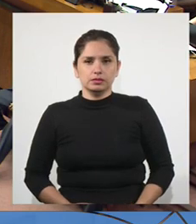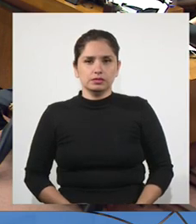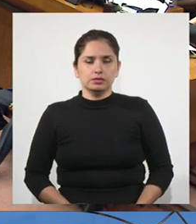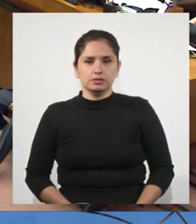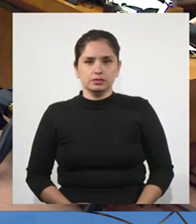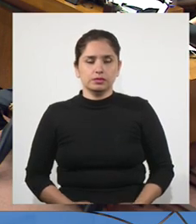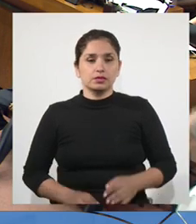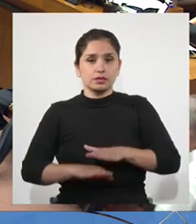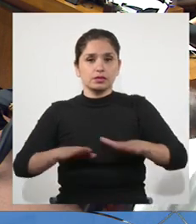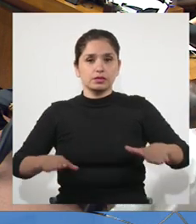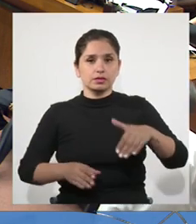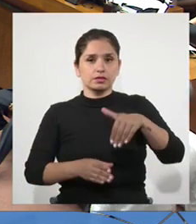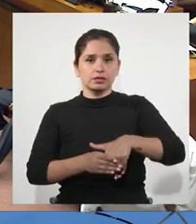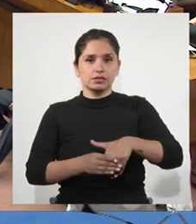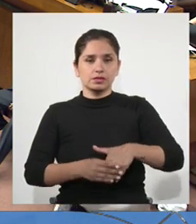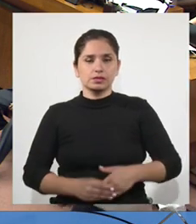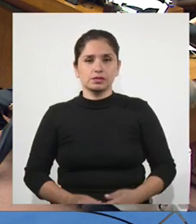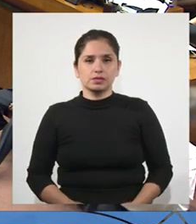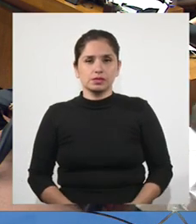Bien, terminada la votación.